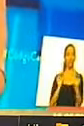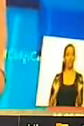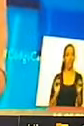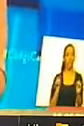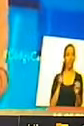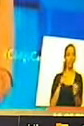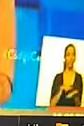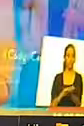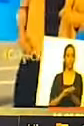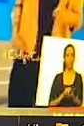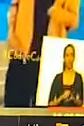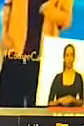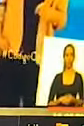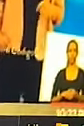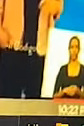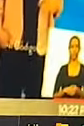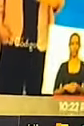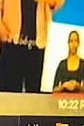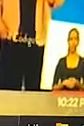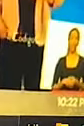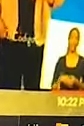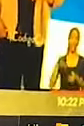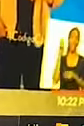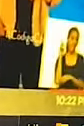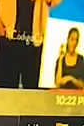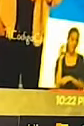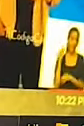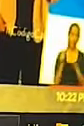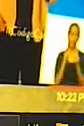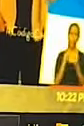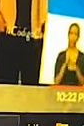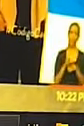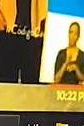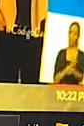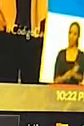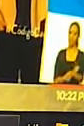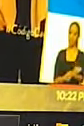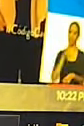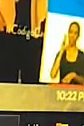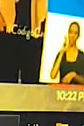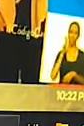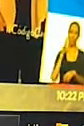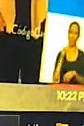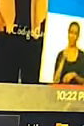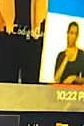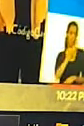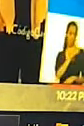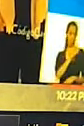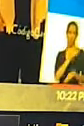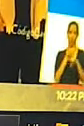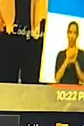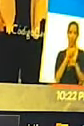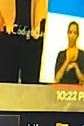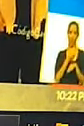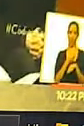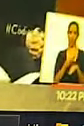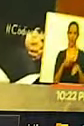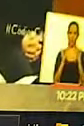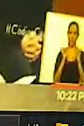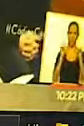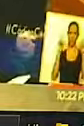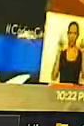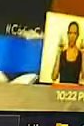pasar. El viernes, como les anticipé, tres altos funcionarios del gobierno quedaron en una misma foto. Y